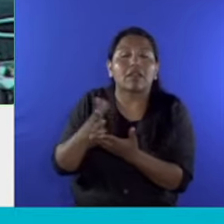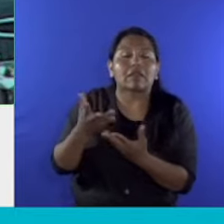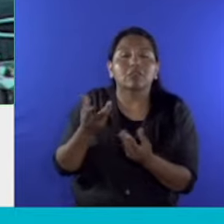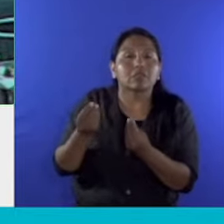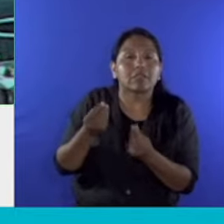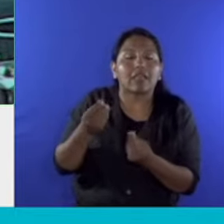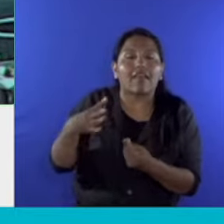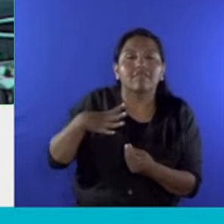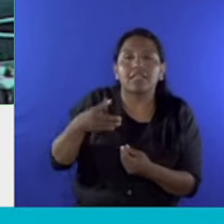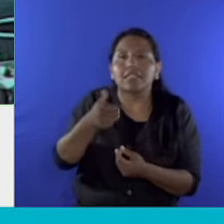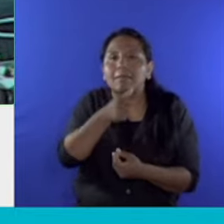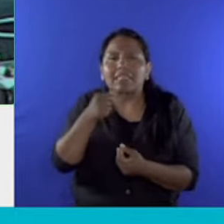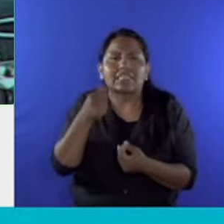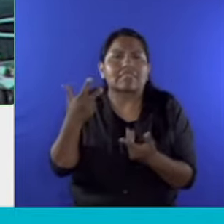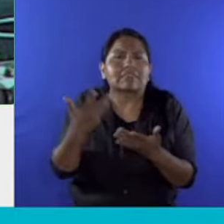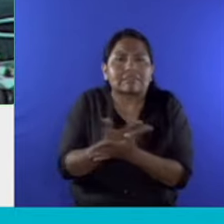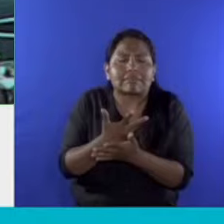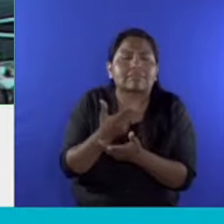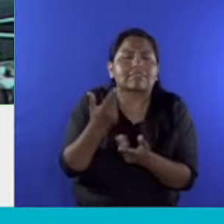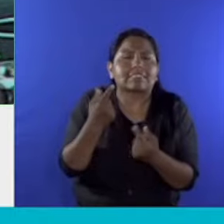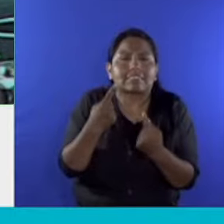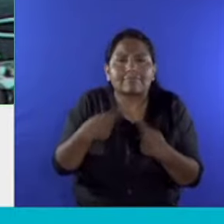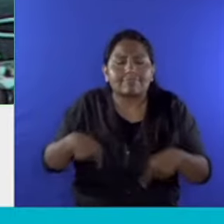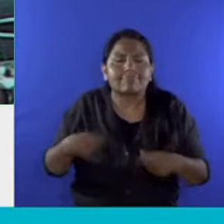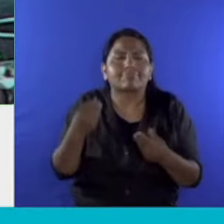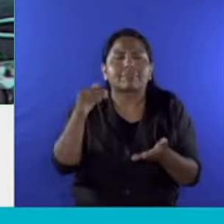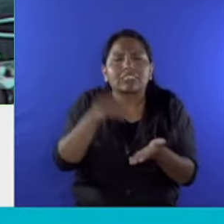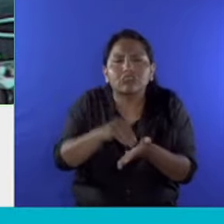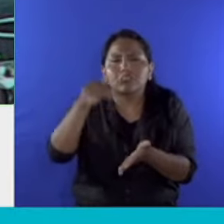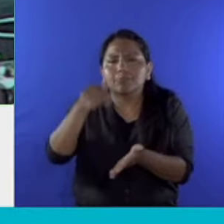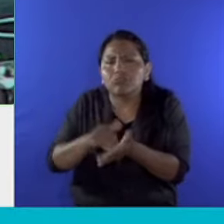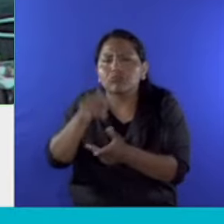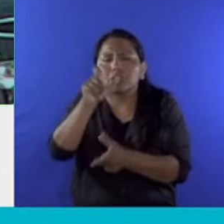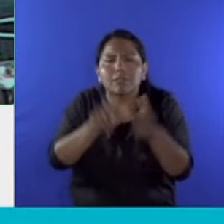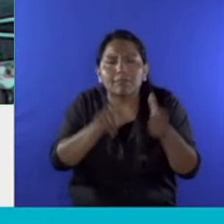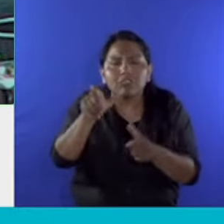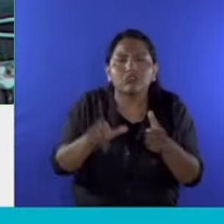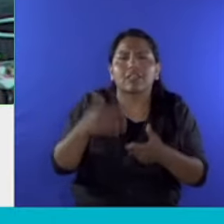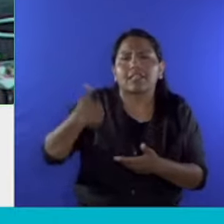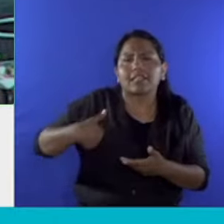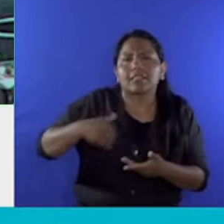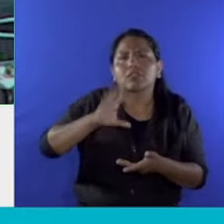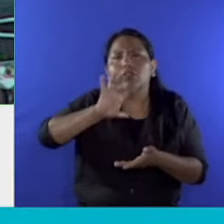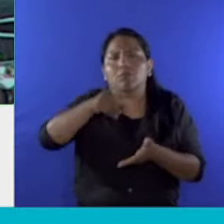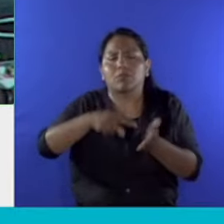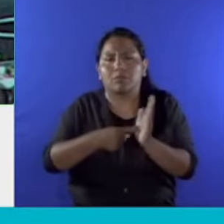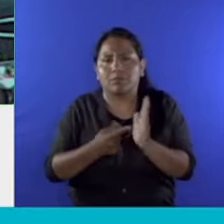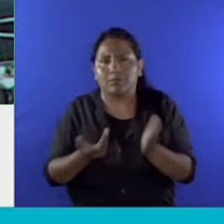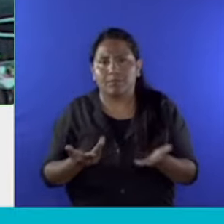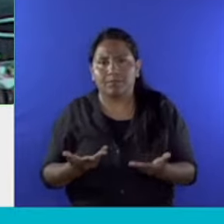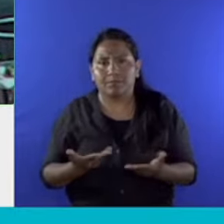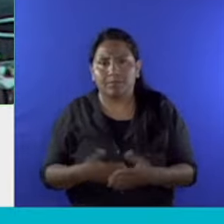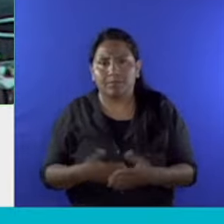medicamentos que aqueja a millones y millones de argentinos y de bonaerenses. Son muy capaces